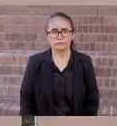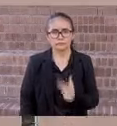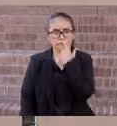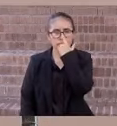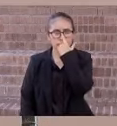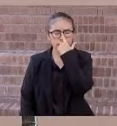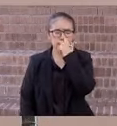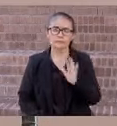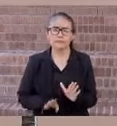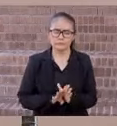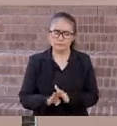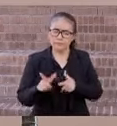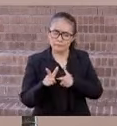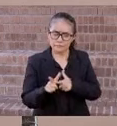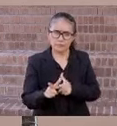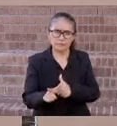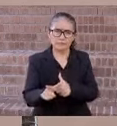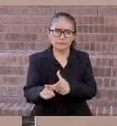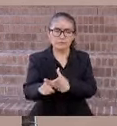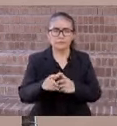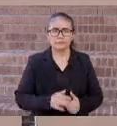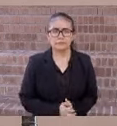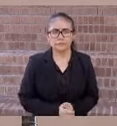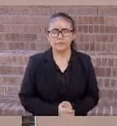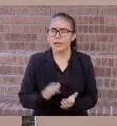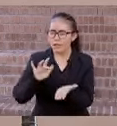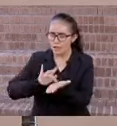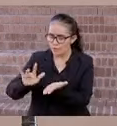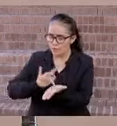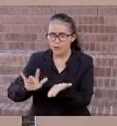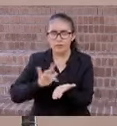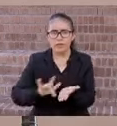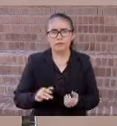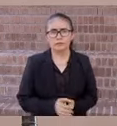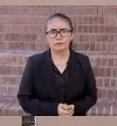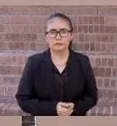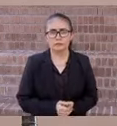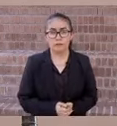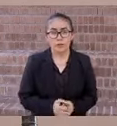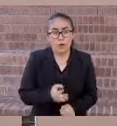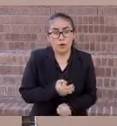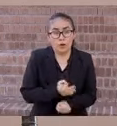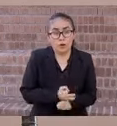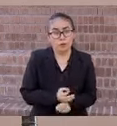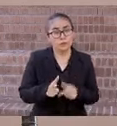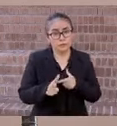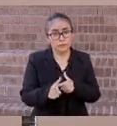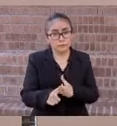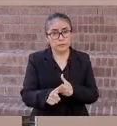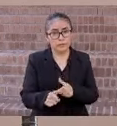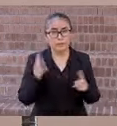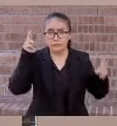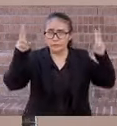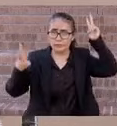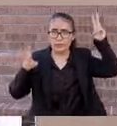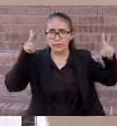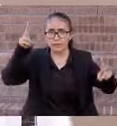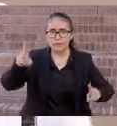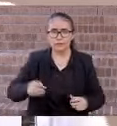y vamos a continuar apoyando voy a seguir visitando